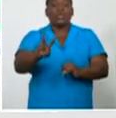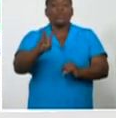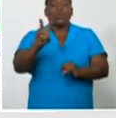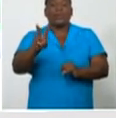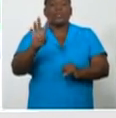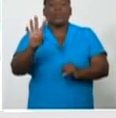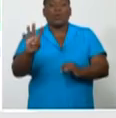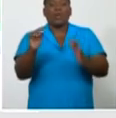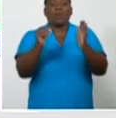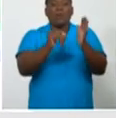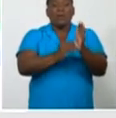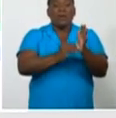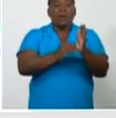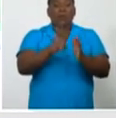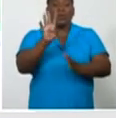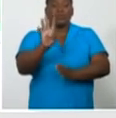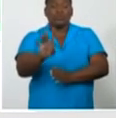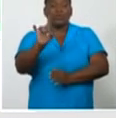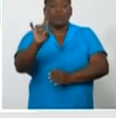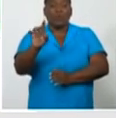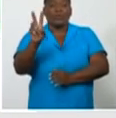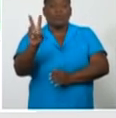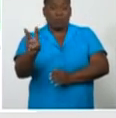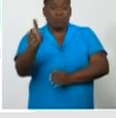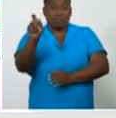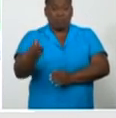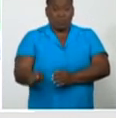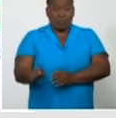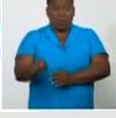224.492 casos, el